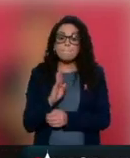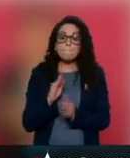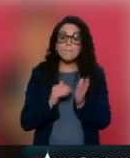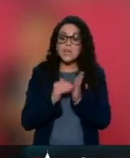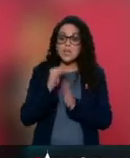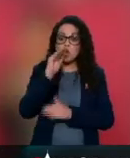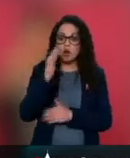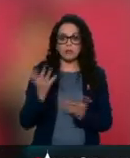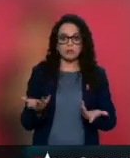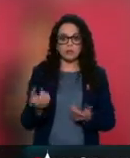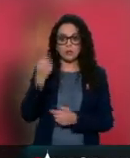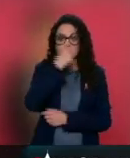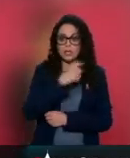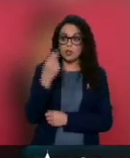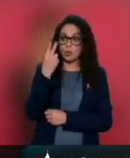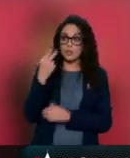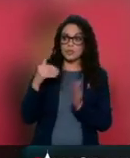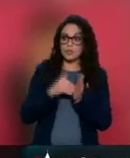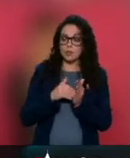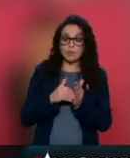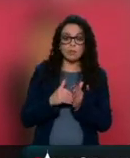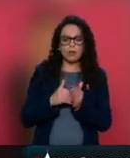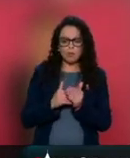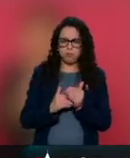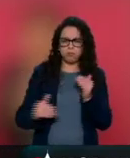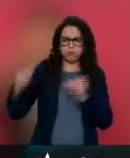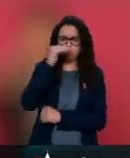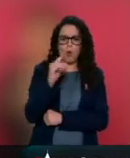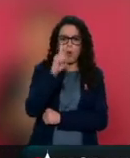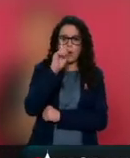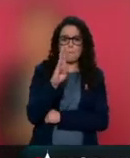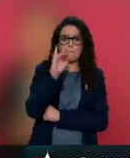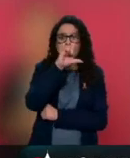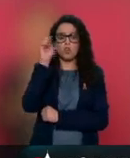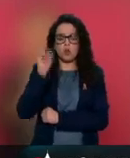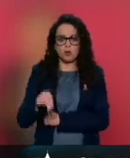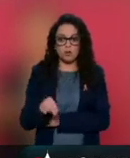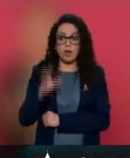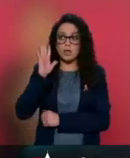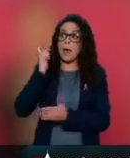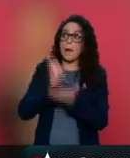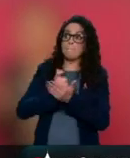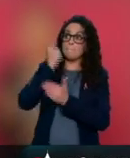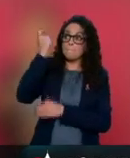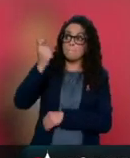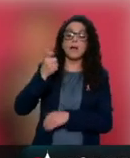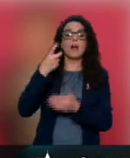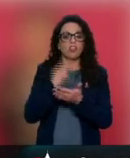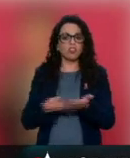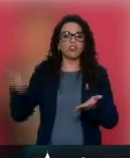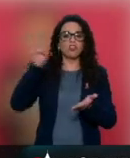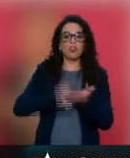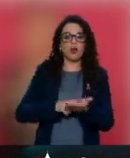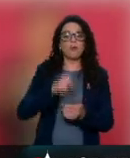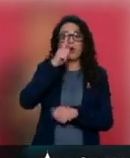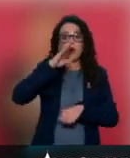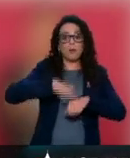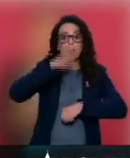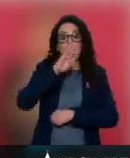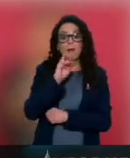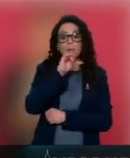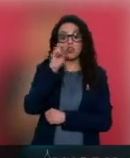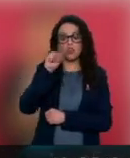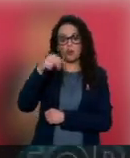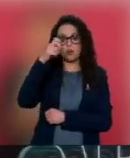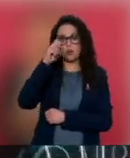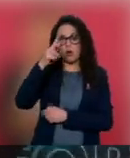mil a 1 billón. Y se ha pagado otro billón de intereses. Y se